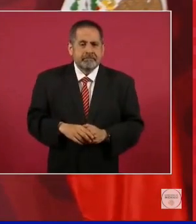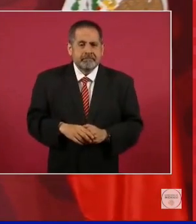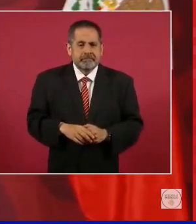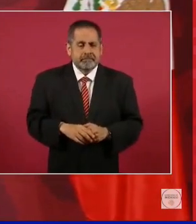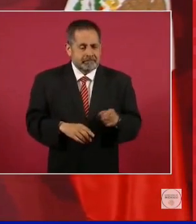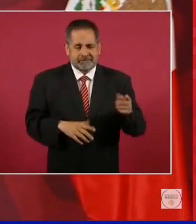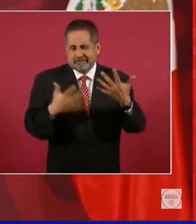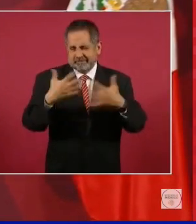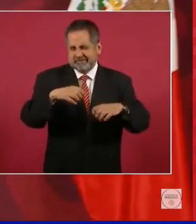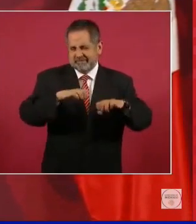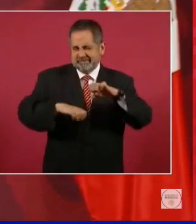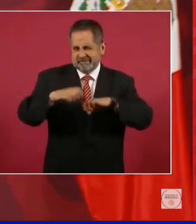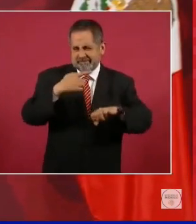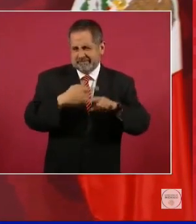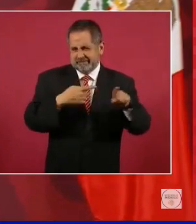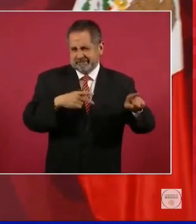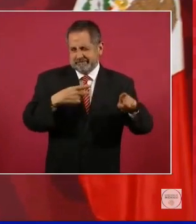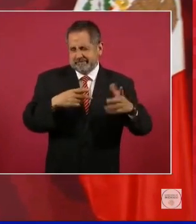la empresa esta